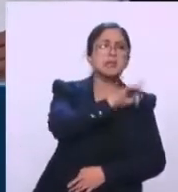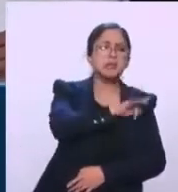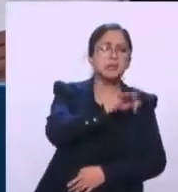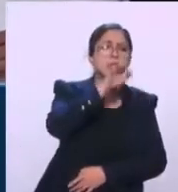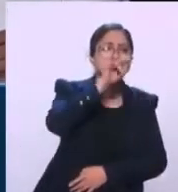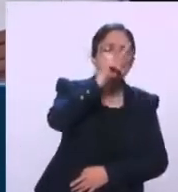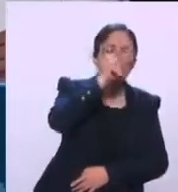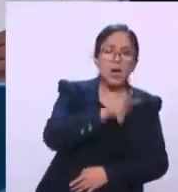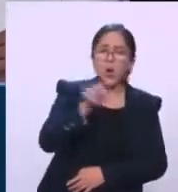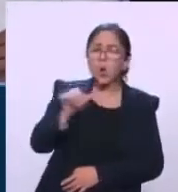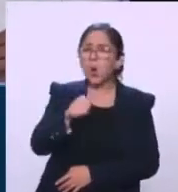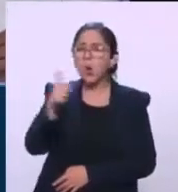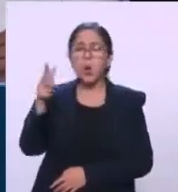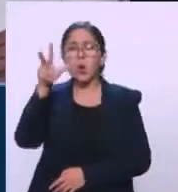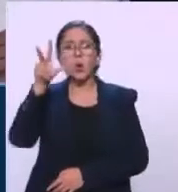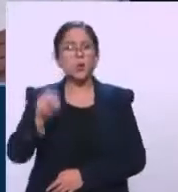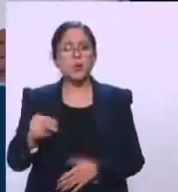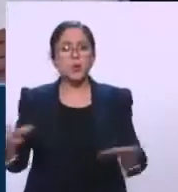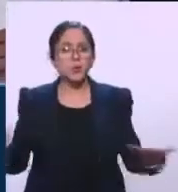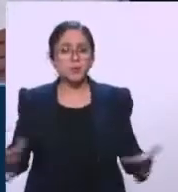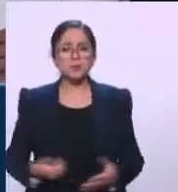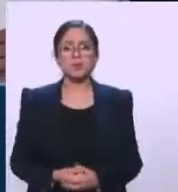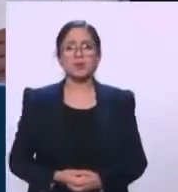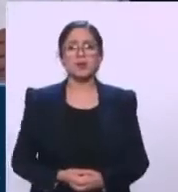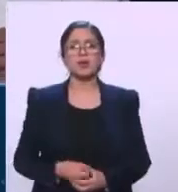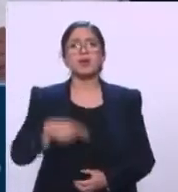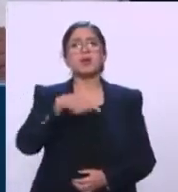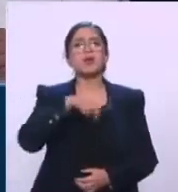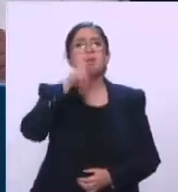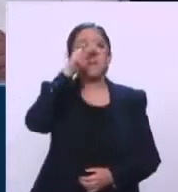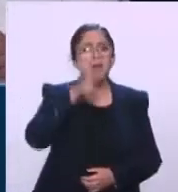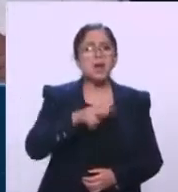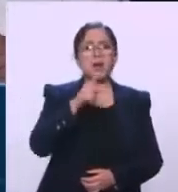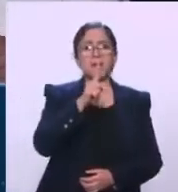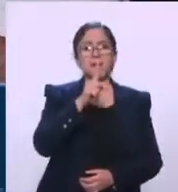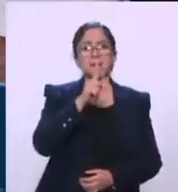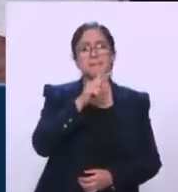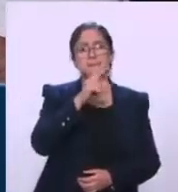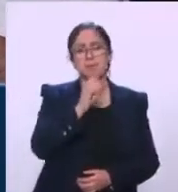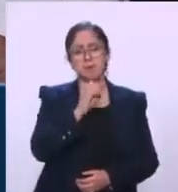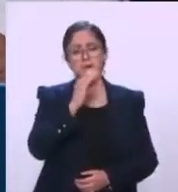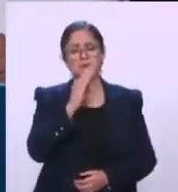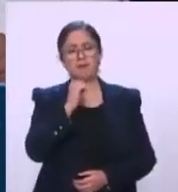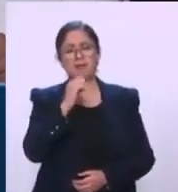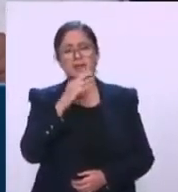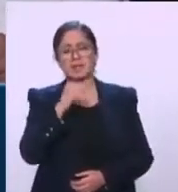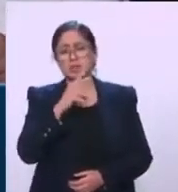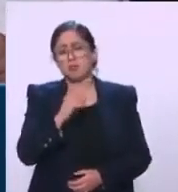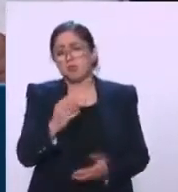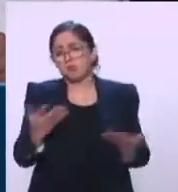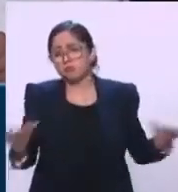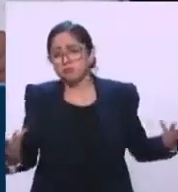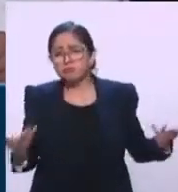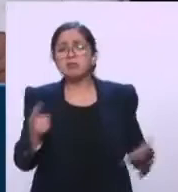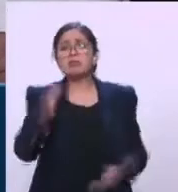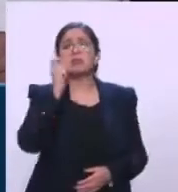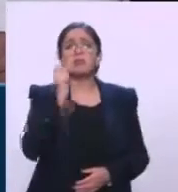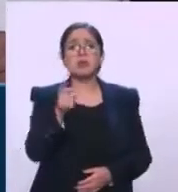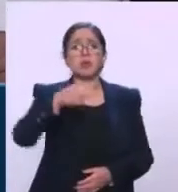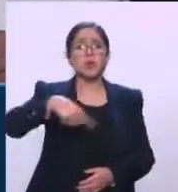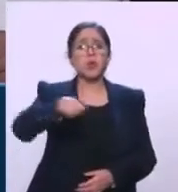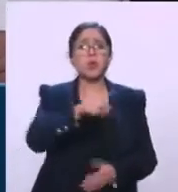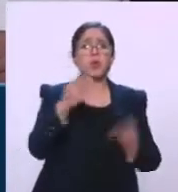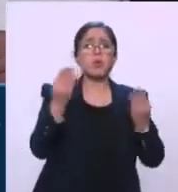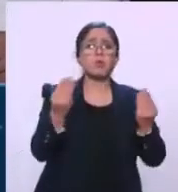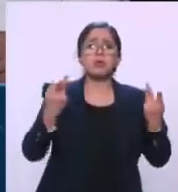es verdad. Pero la posverdad es el prefascismo. Sí, es irónico porque mucha gente argumenta